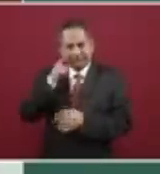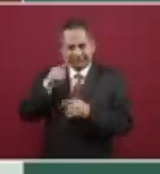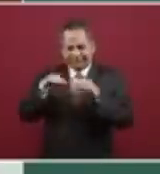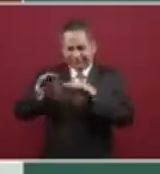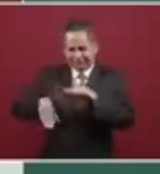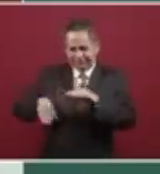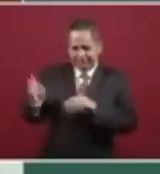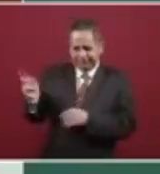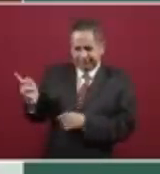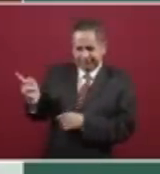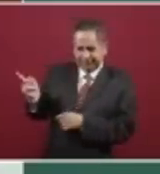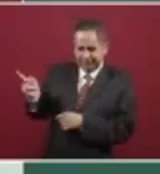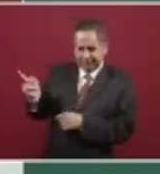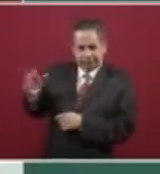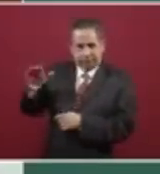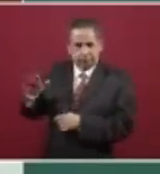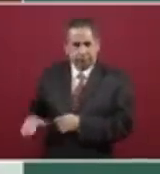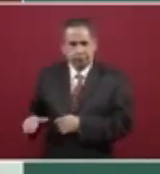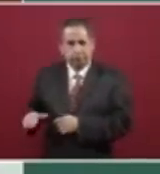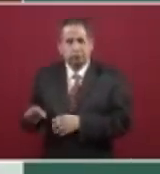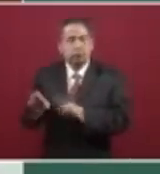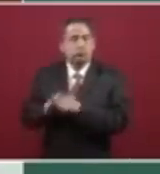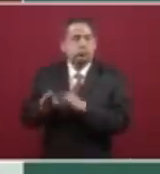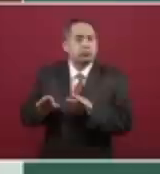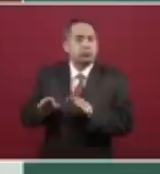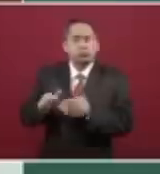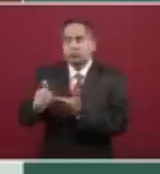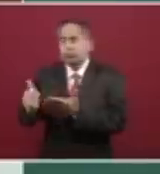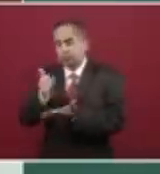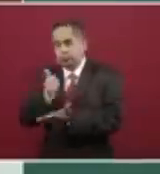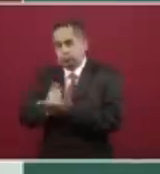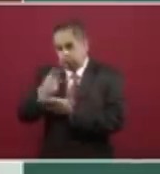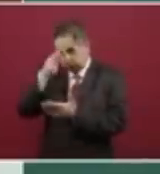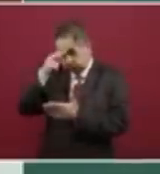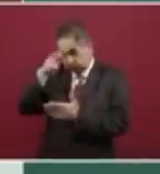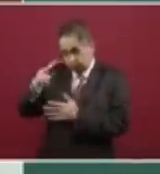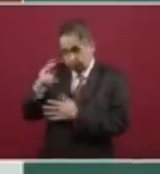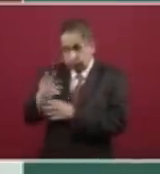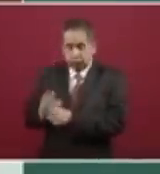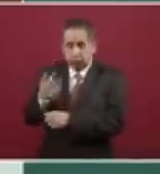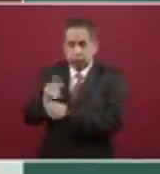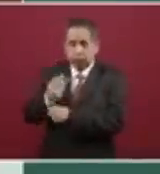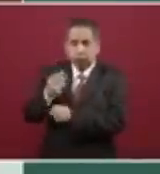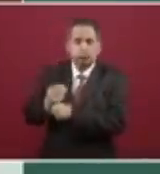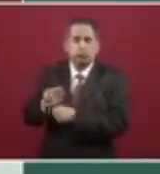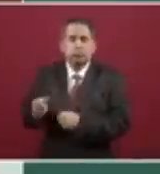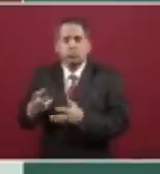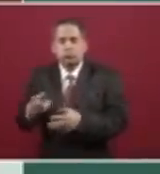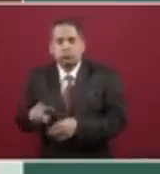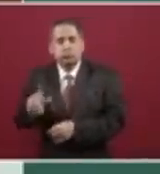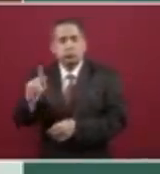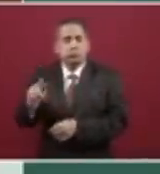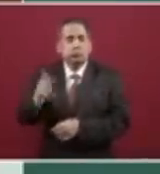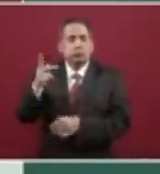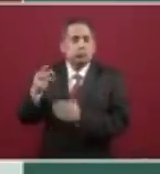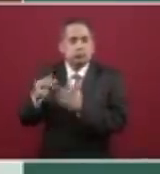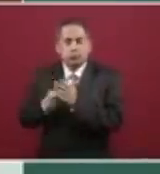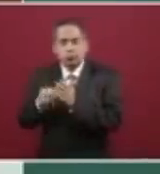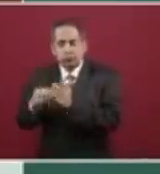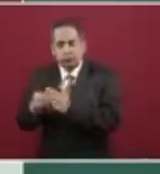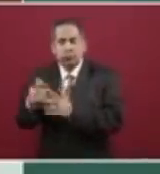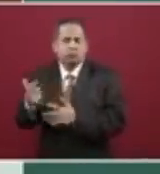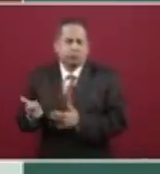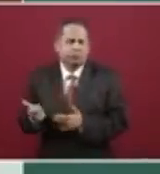riñón verde costo de obra del sistema aeroportuario material metropolitano serían 72 mil millones de pesos en números redondos